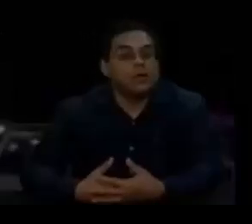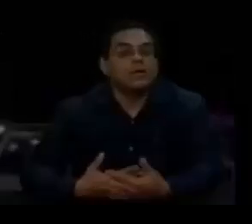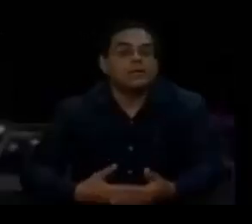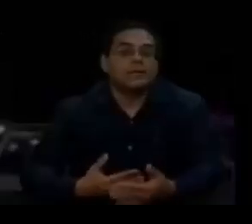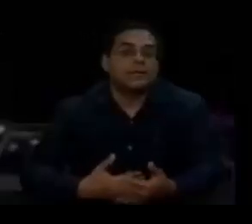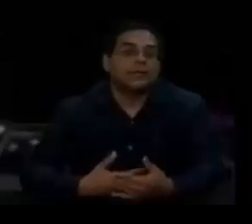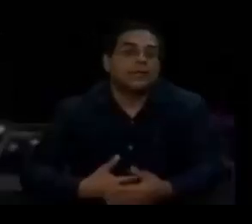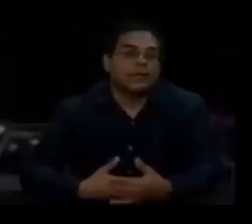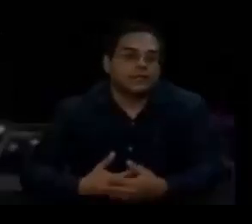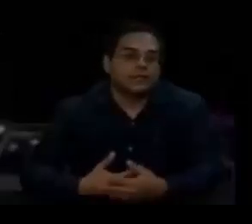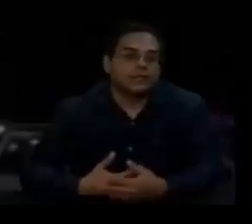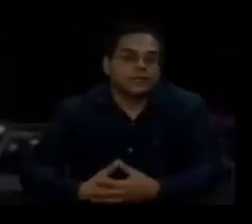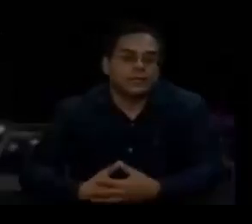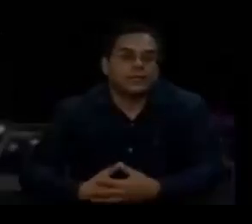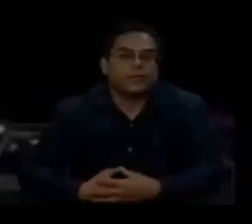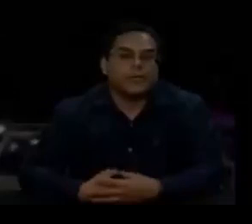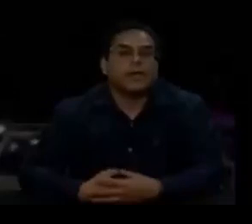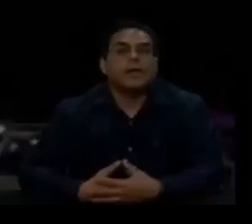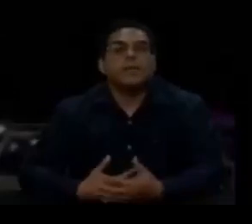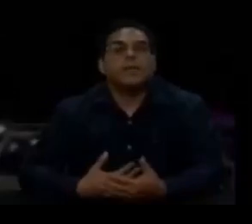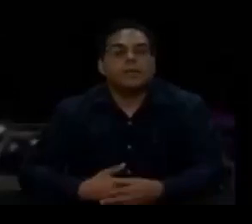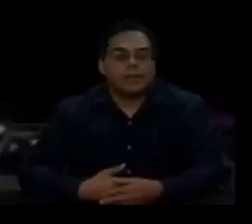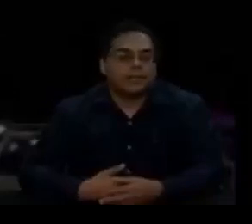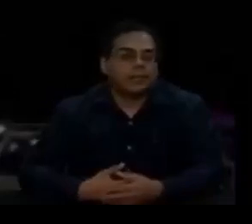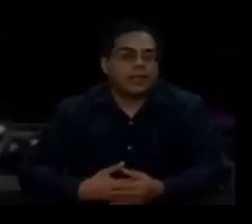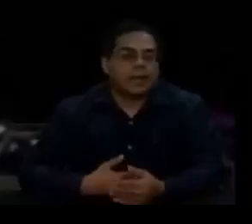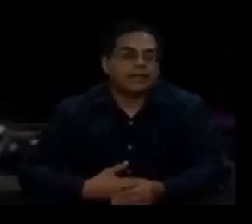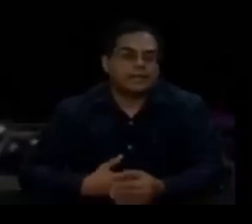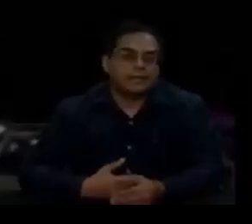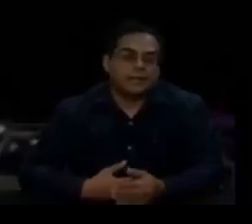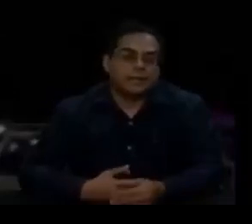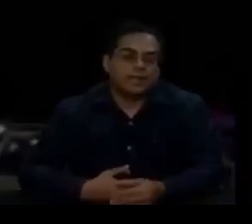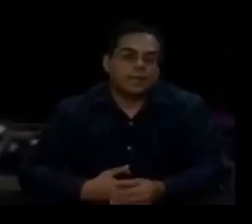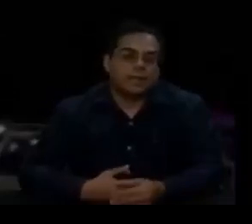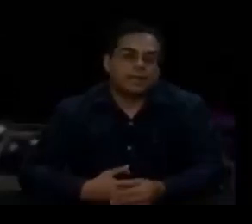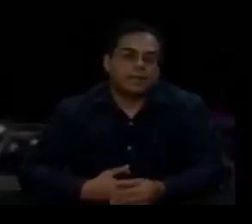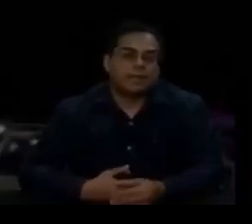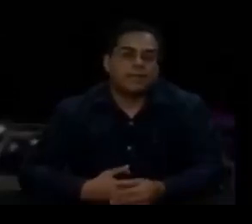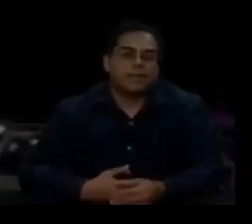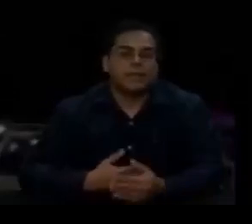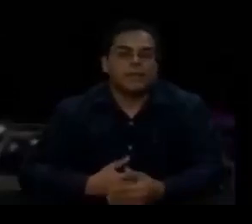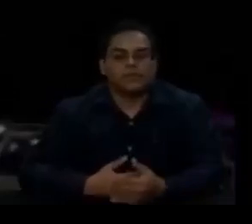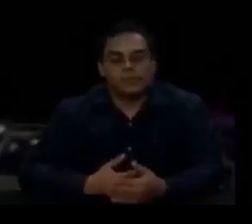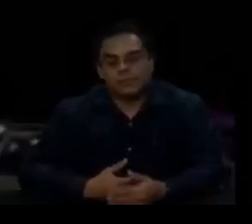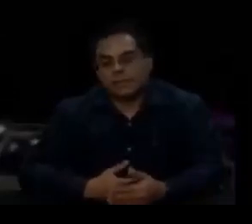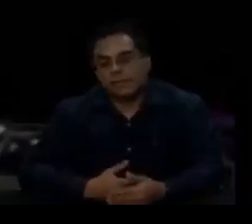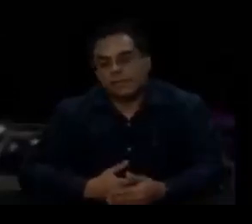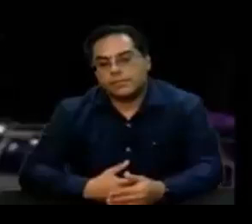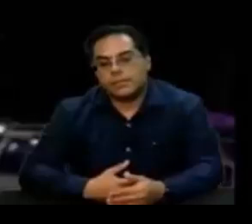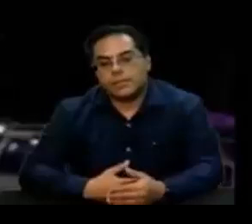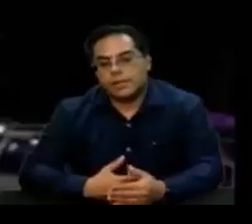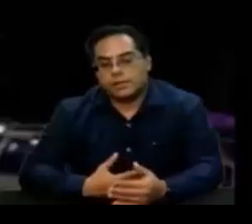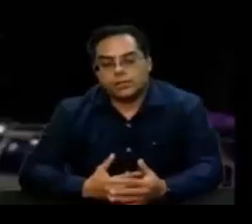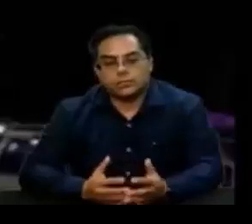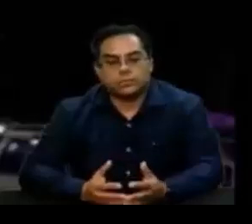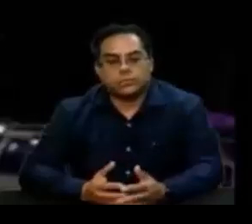o si tenía alguna alteración de crecimiento facial. ¿Por qué? Porque hay veces que llegan los pacientes después de